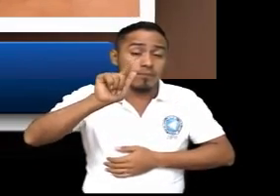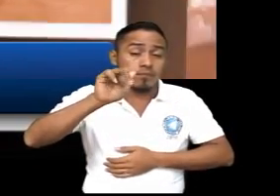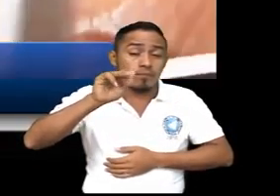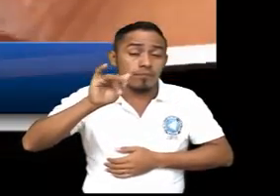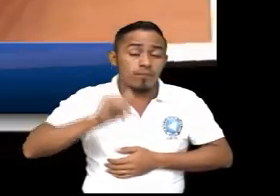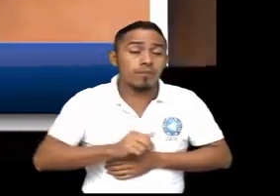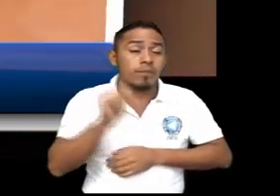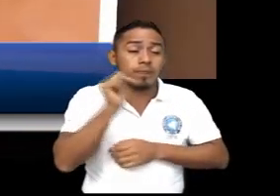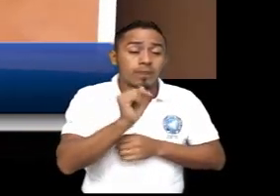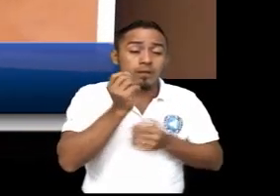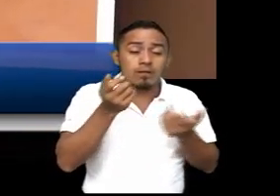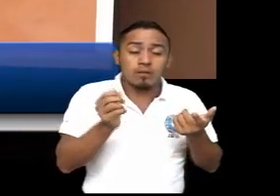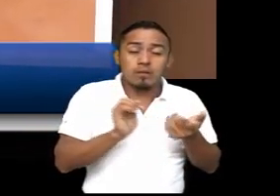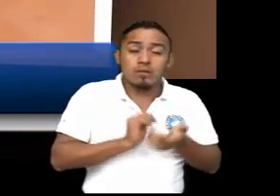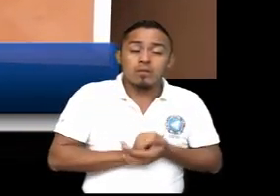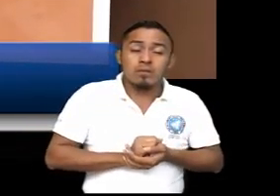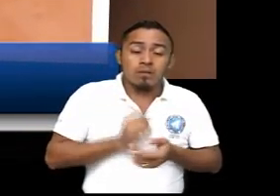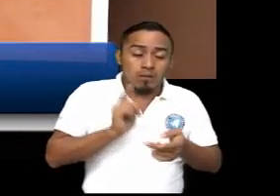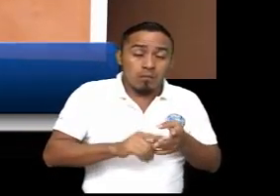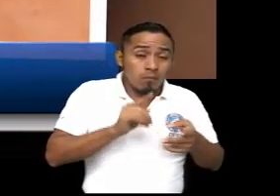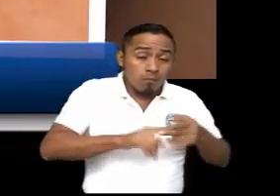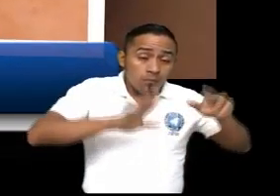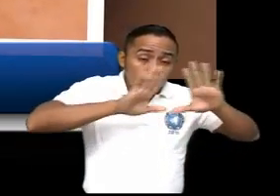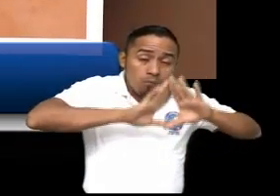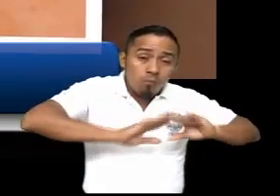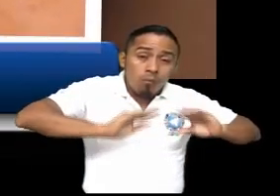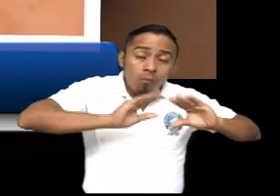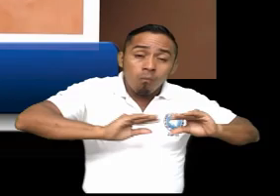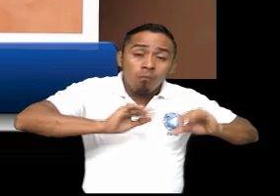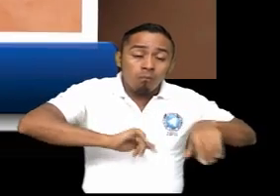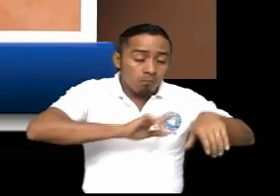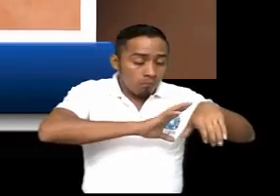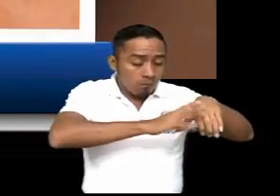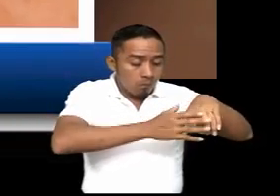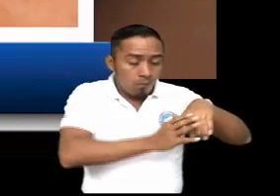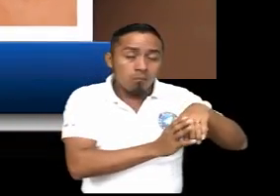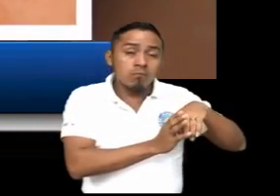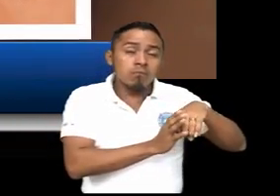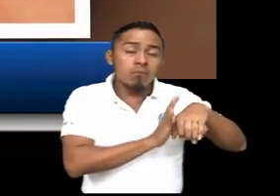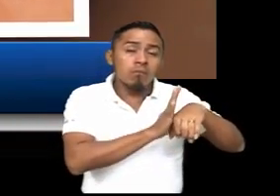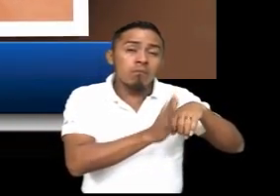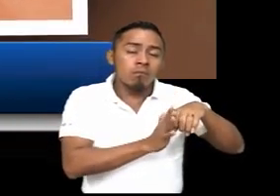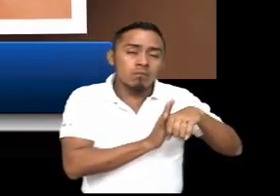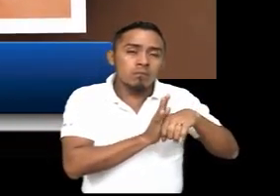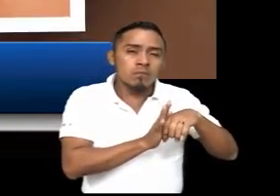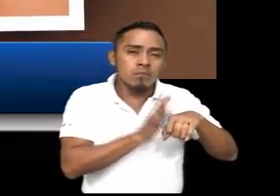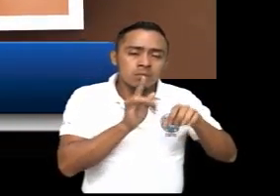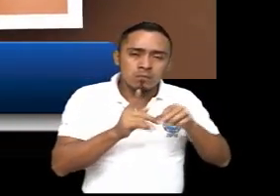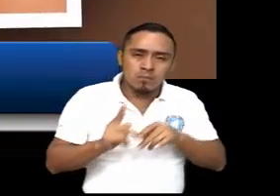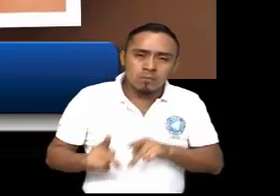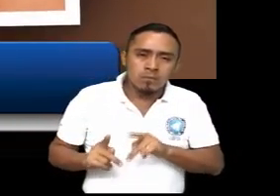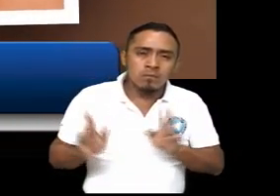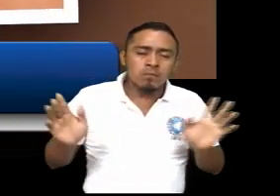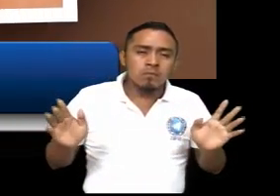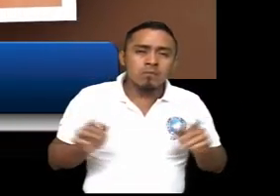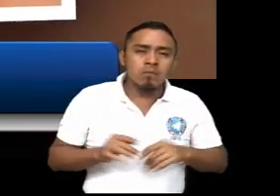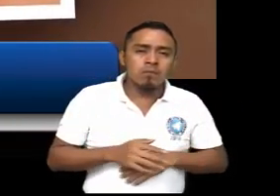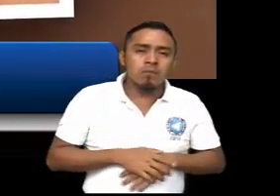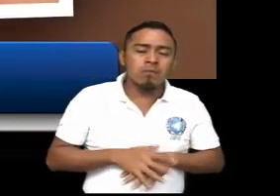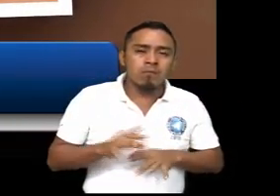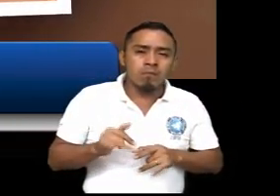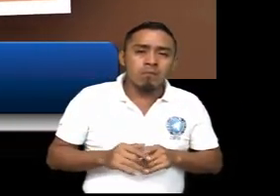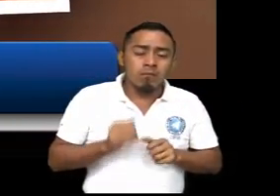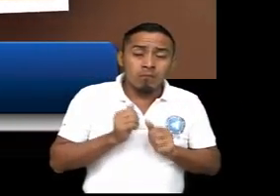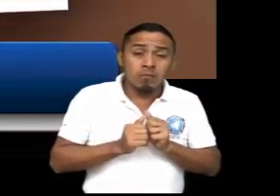cristalino pasa de ser suavecito, porque este cristalino es maleable en las personas que estén en su cristalino